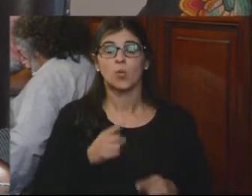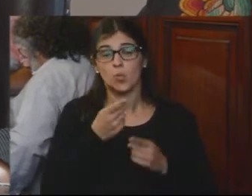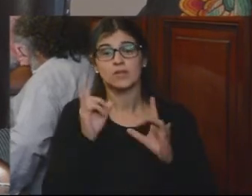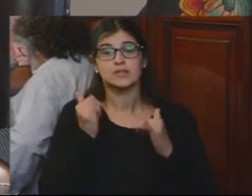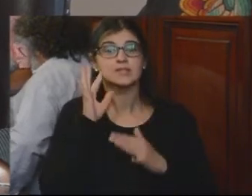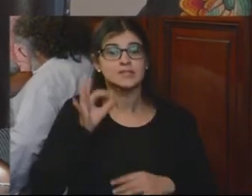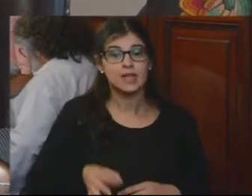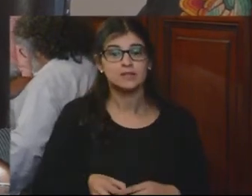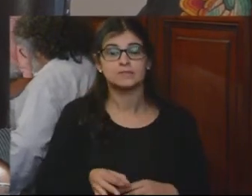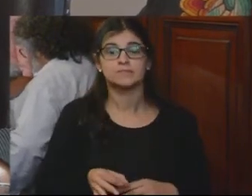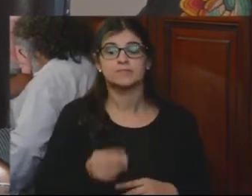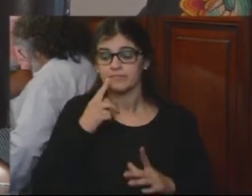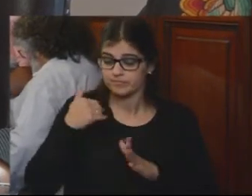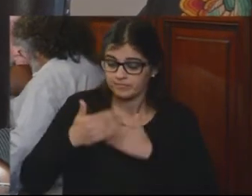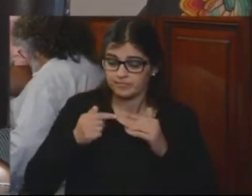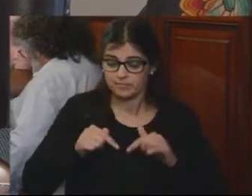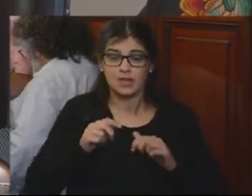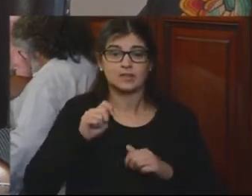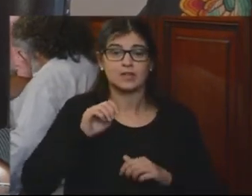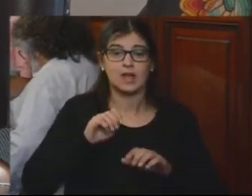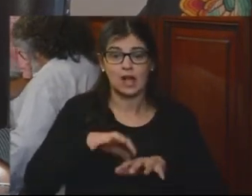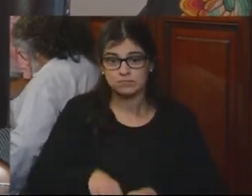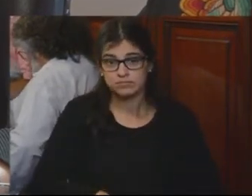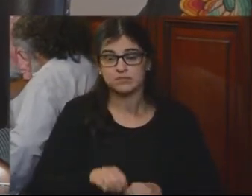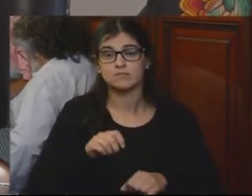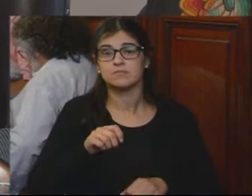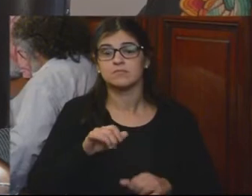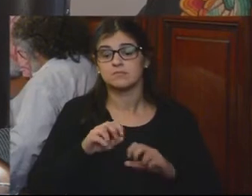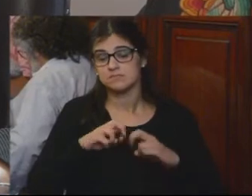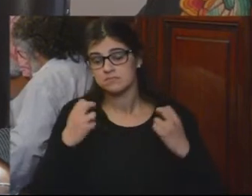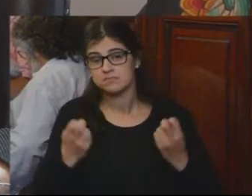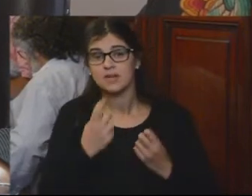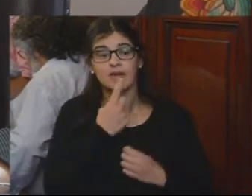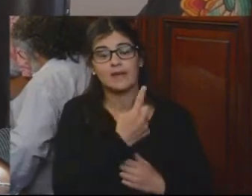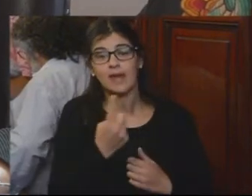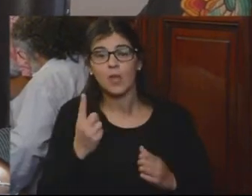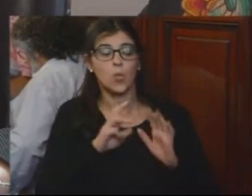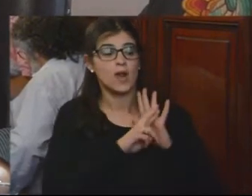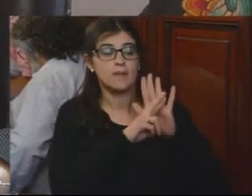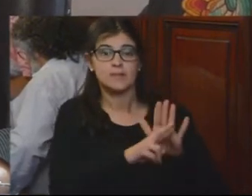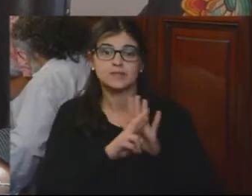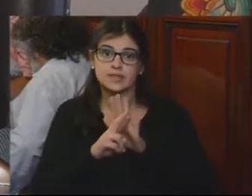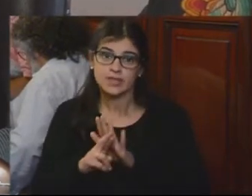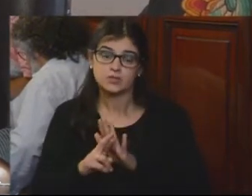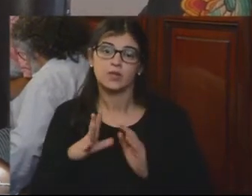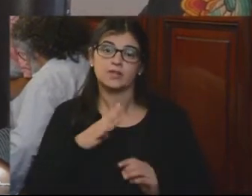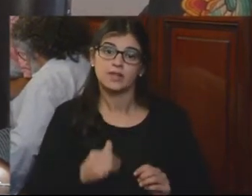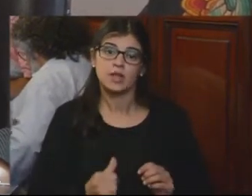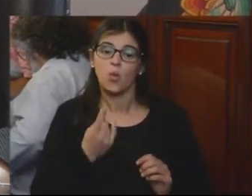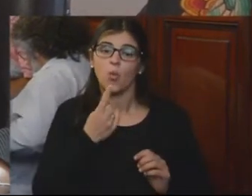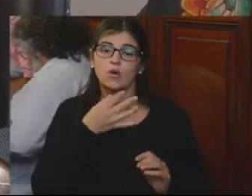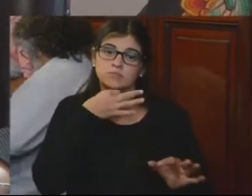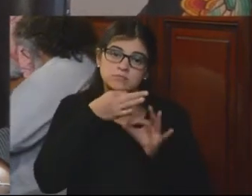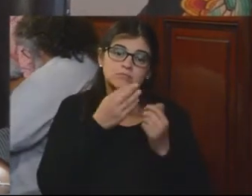el desarrollo de esta audiencia supondrá que cada una de las representaciones tendrá una intervención